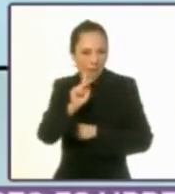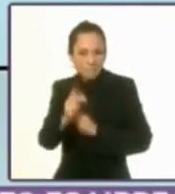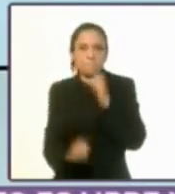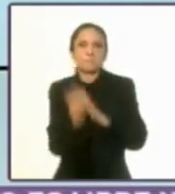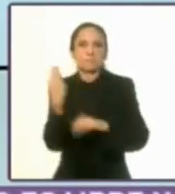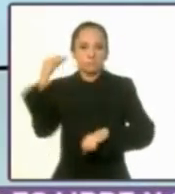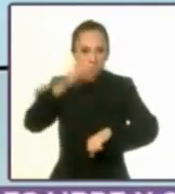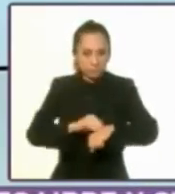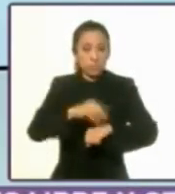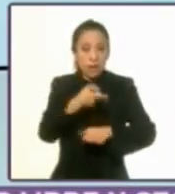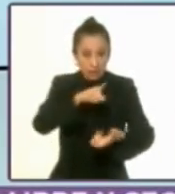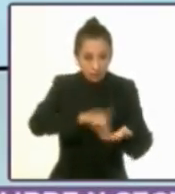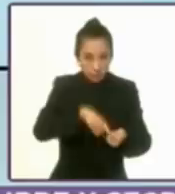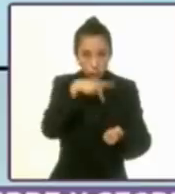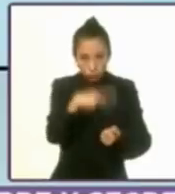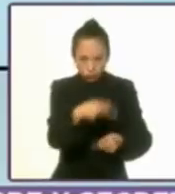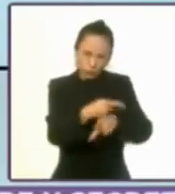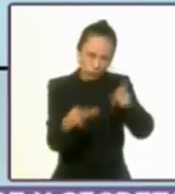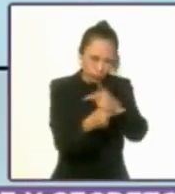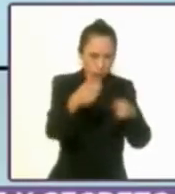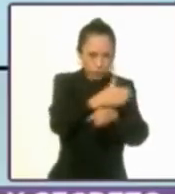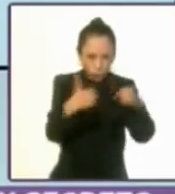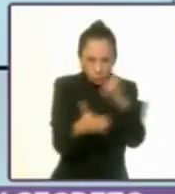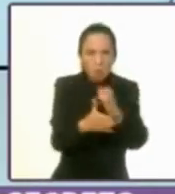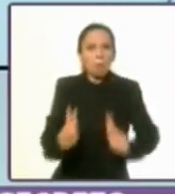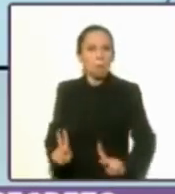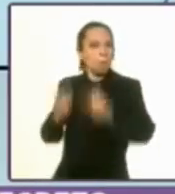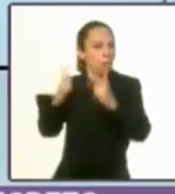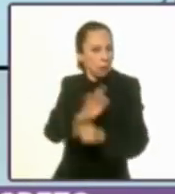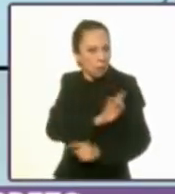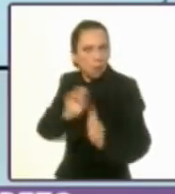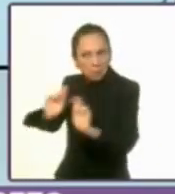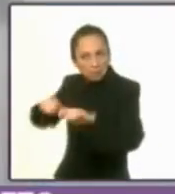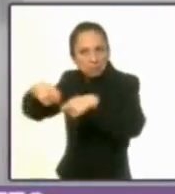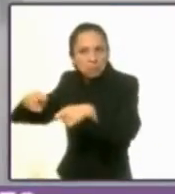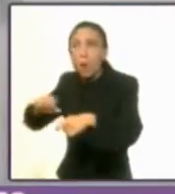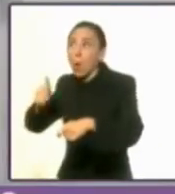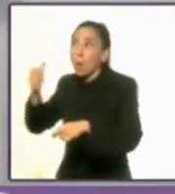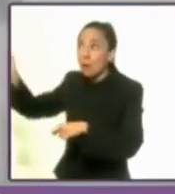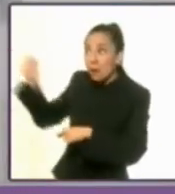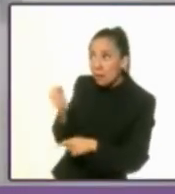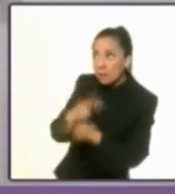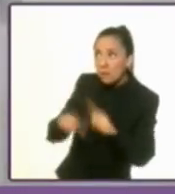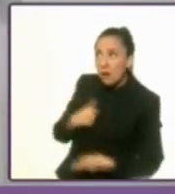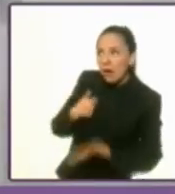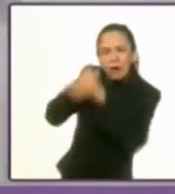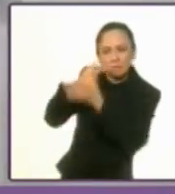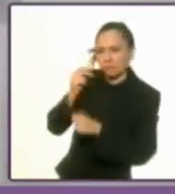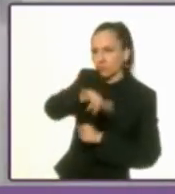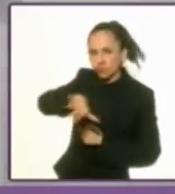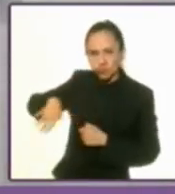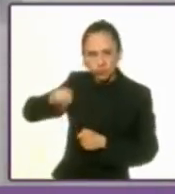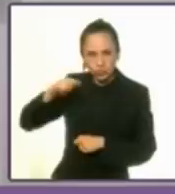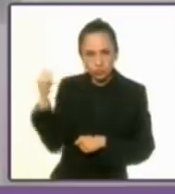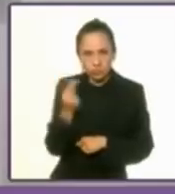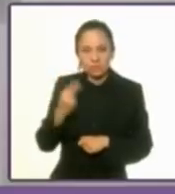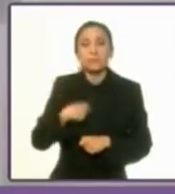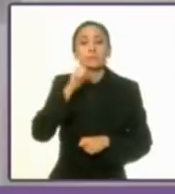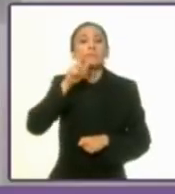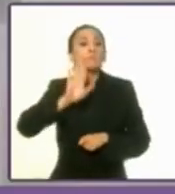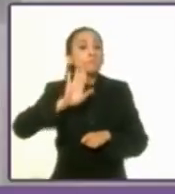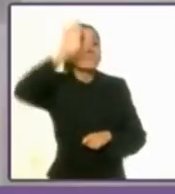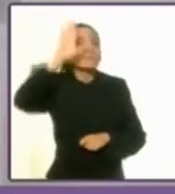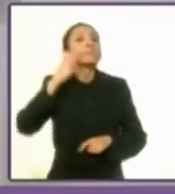productos sin necesidad de tener intermediarios vamos a darle el uso de la palabra porque así lo ha pedido a la candidata de la coalición